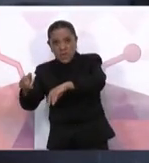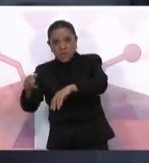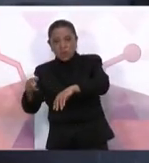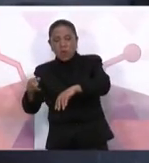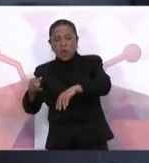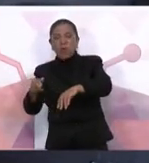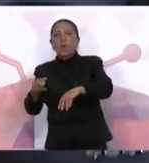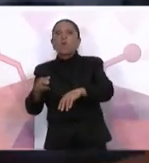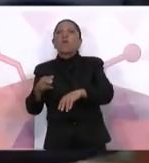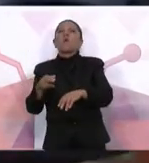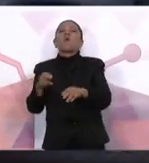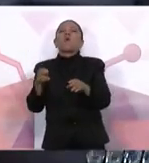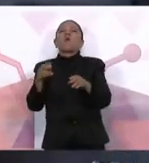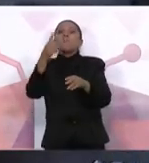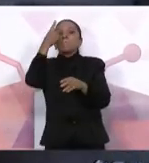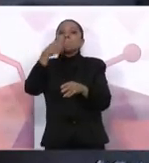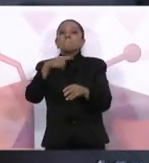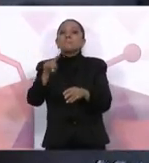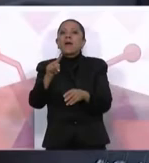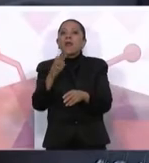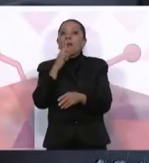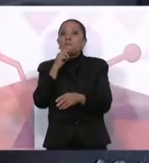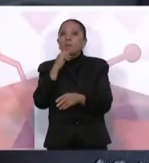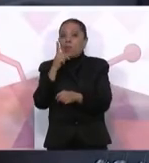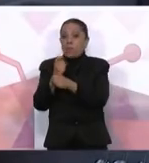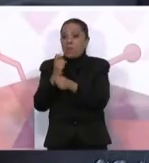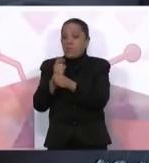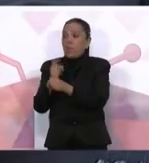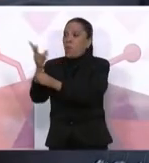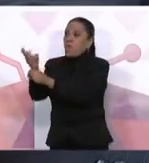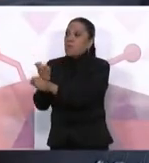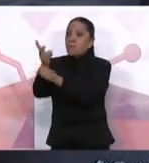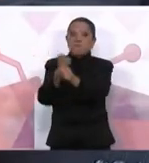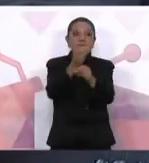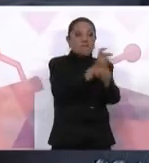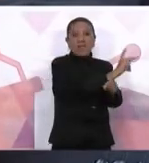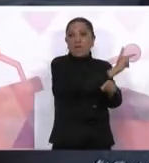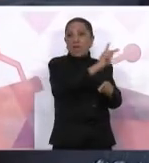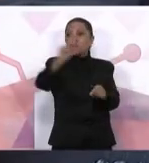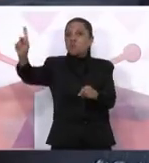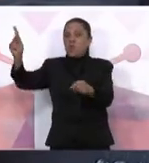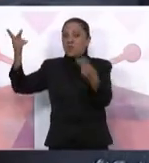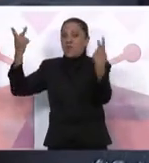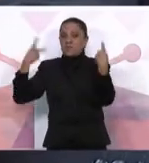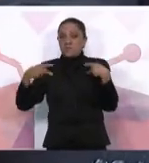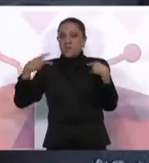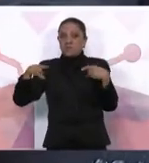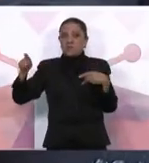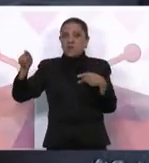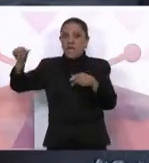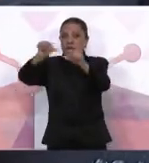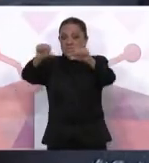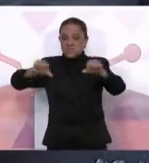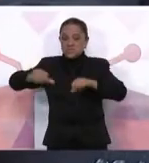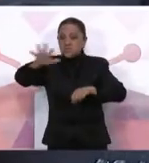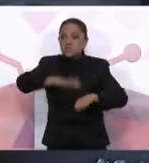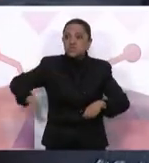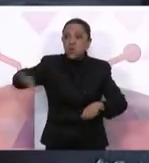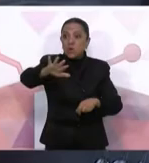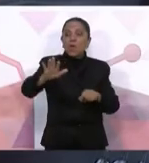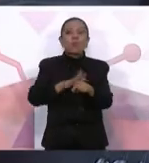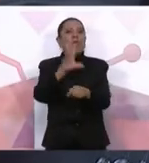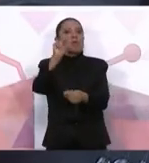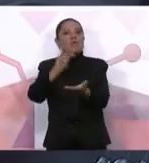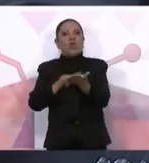invitar a la población de la zona para que se manifieste sobre esto porque no se vale que el gobierno federal tome